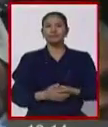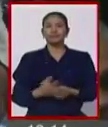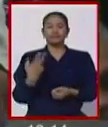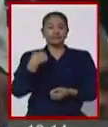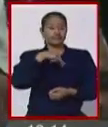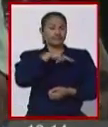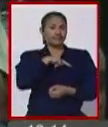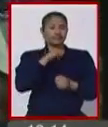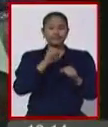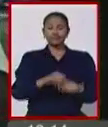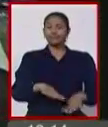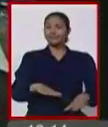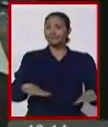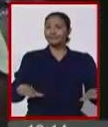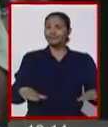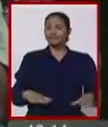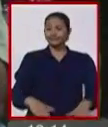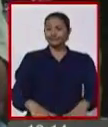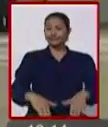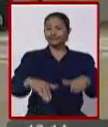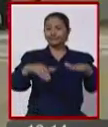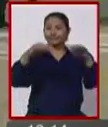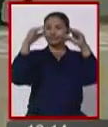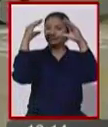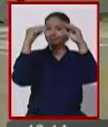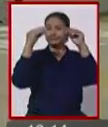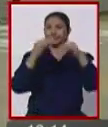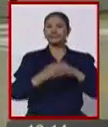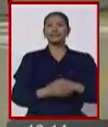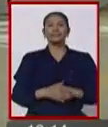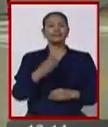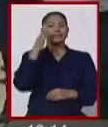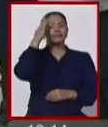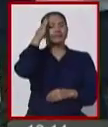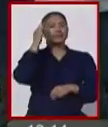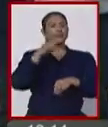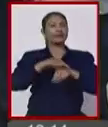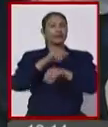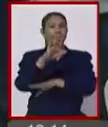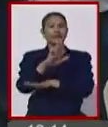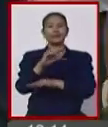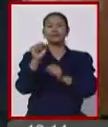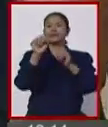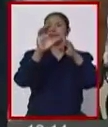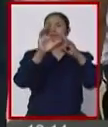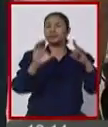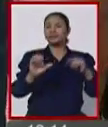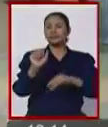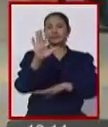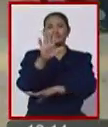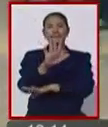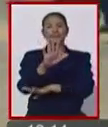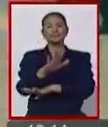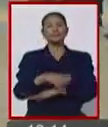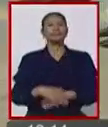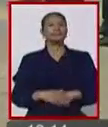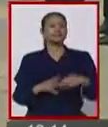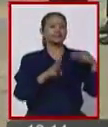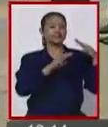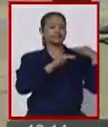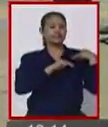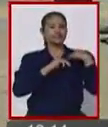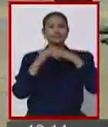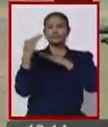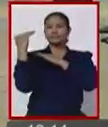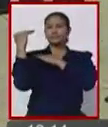que nosotros desde niños nos inculcaron. Se conoce que para en horas de la tarde en el Cambódromo, a las 5 de la tarde, la División de Militares